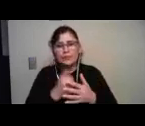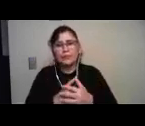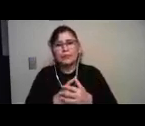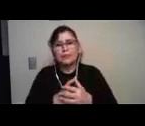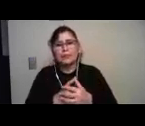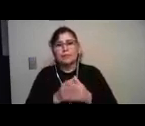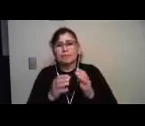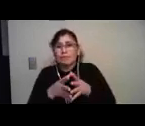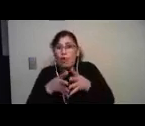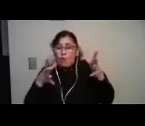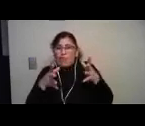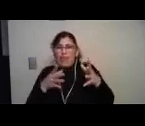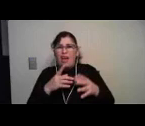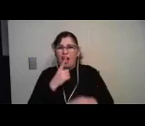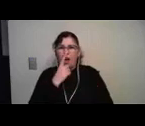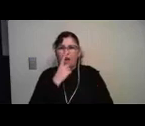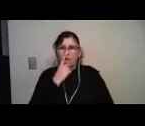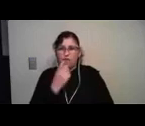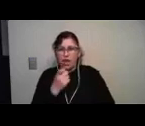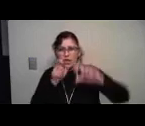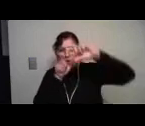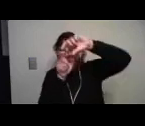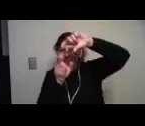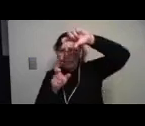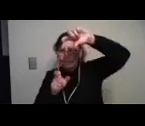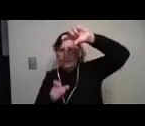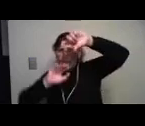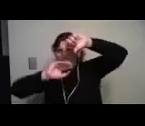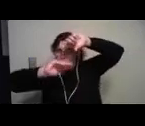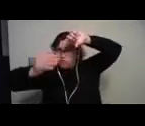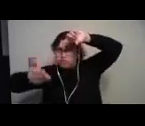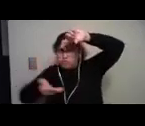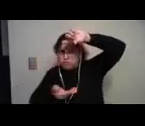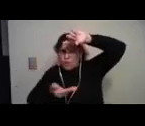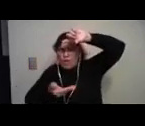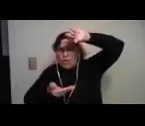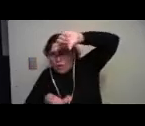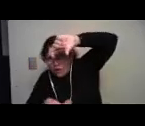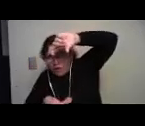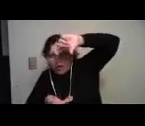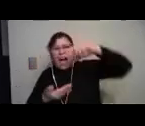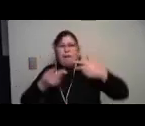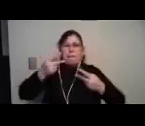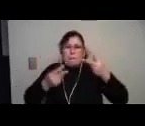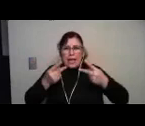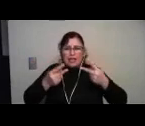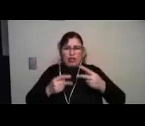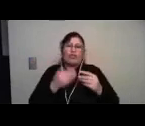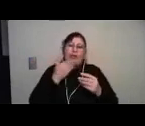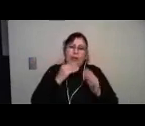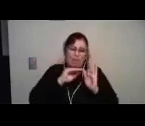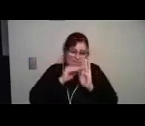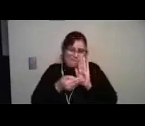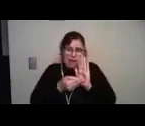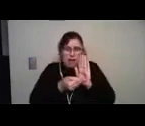la fuerza que deben soportar los discos intervertebrales, ¿ya? Por lo que significa el aumento de peso y tamaño de la guatita de la mamá,